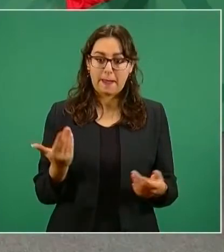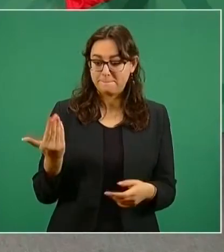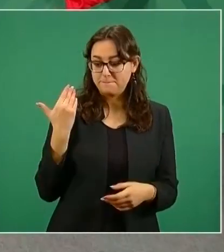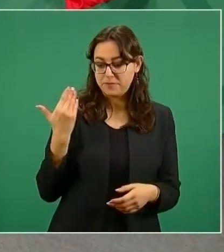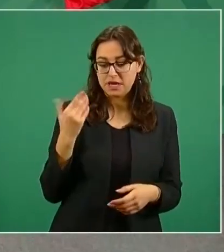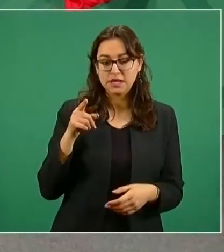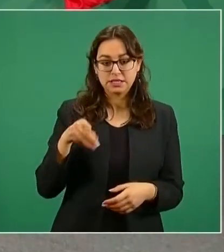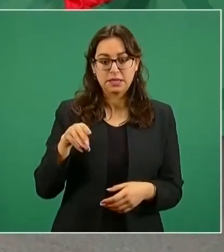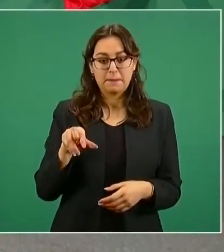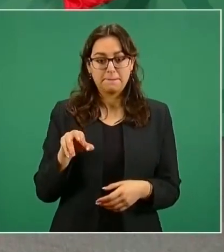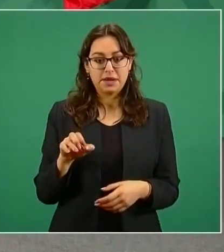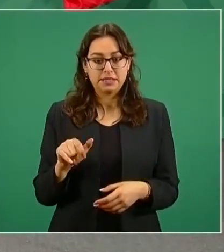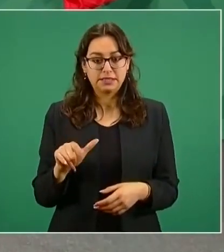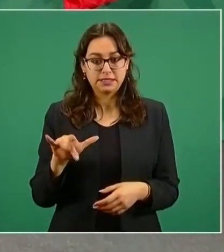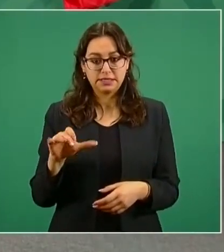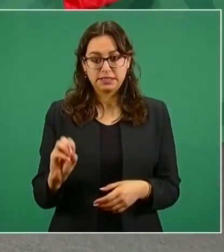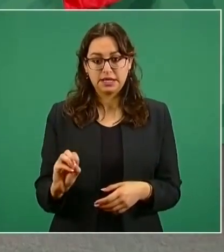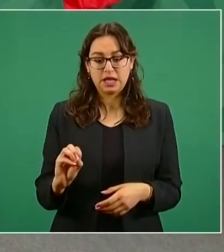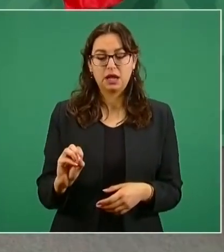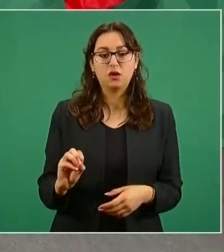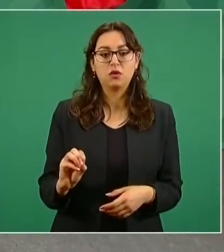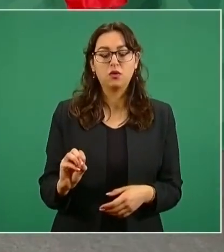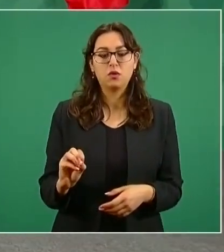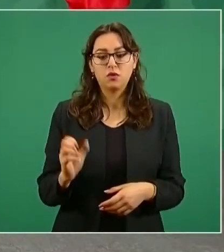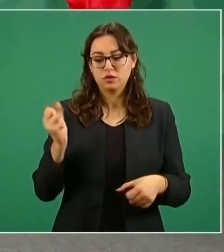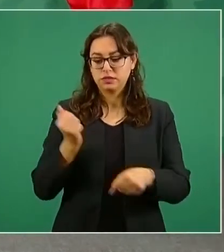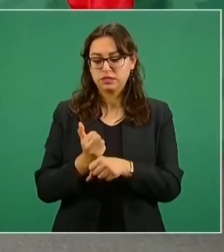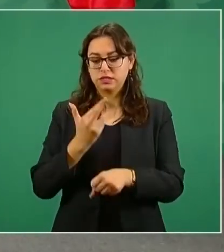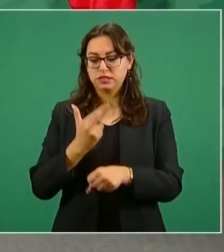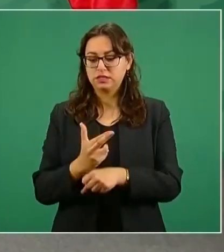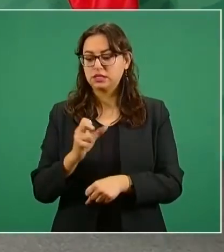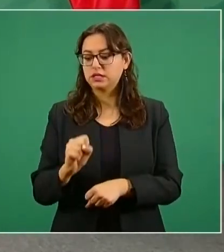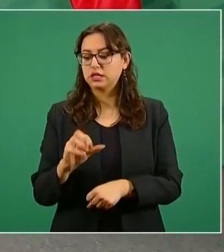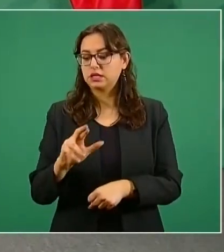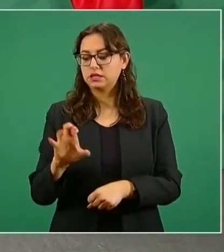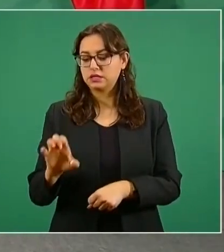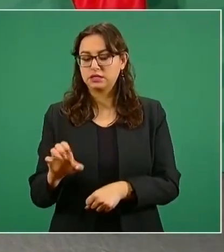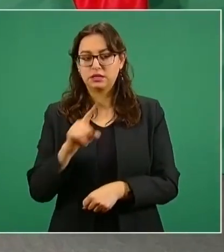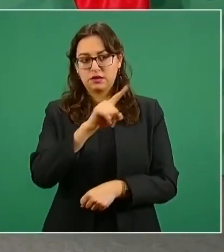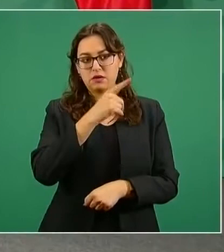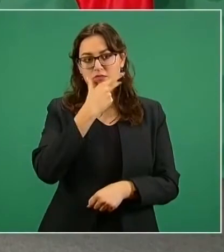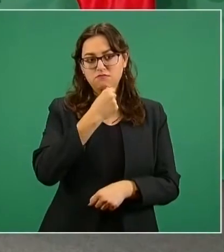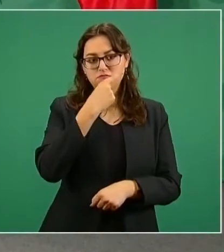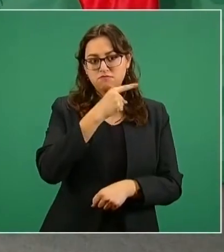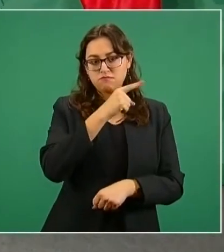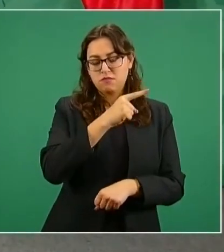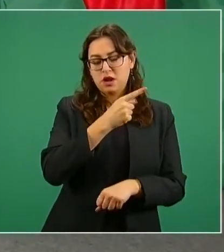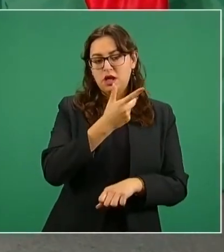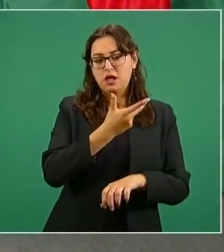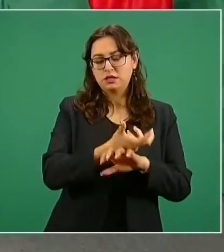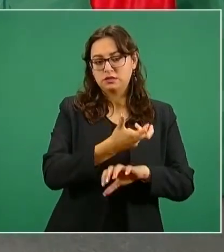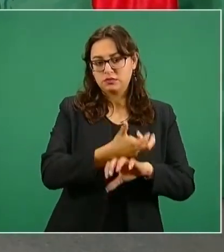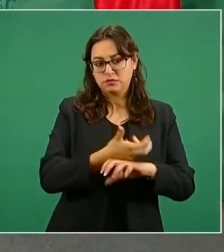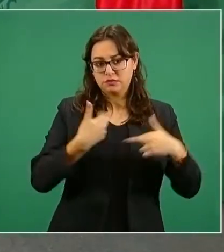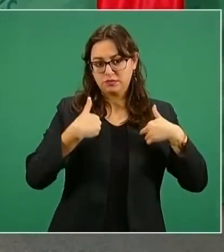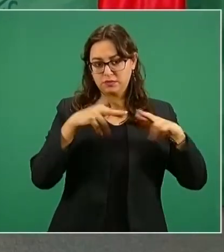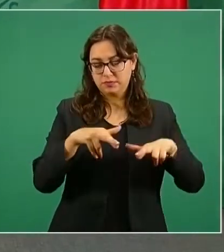que tuvo el secretario marcelo de bratz y ahí